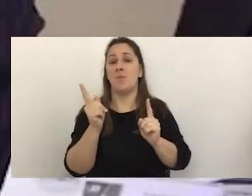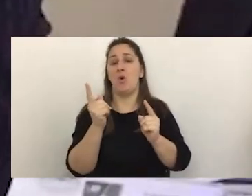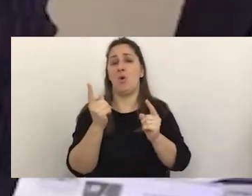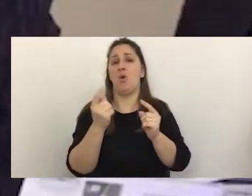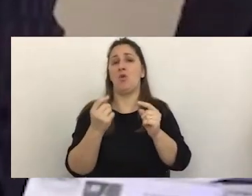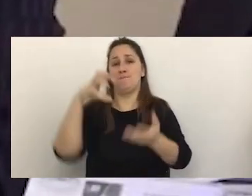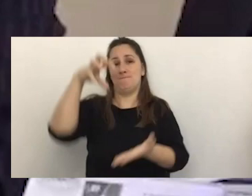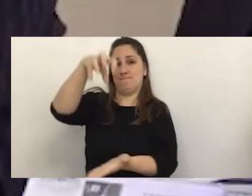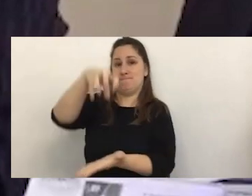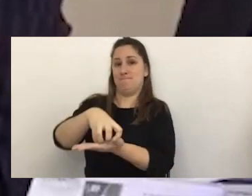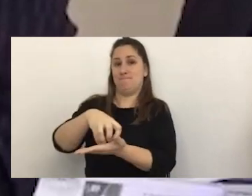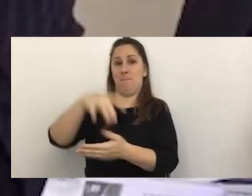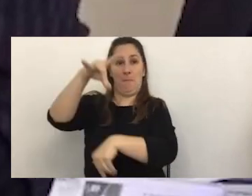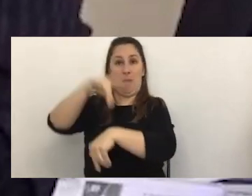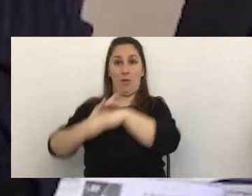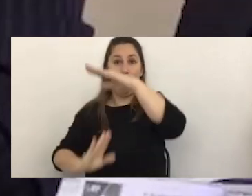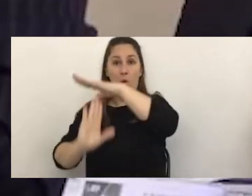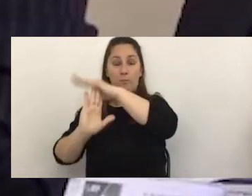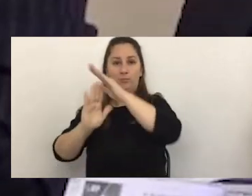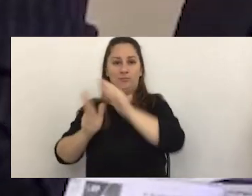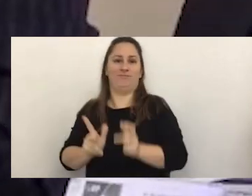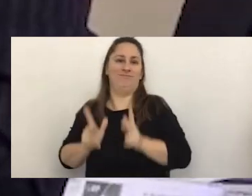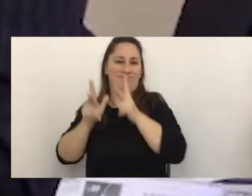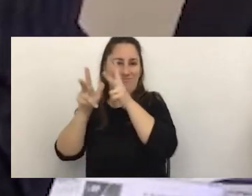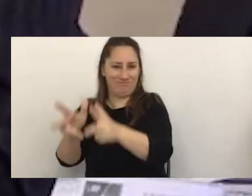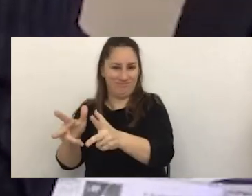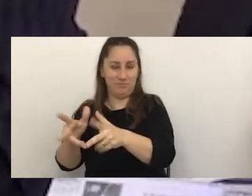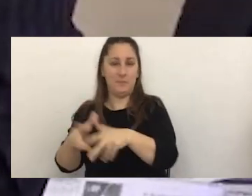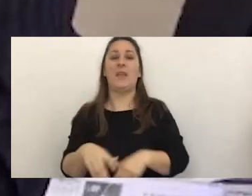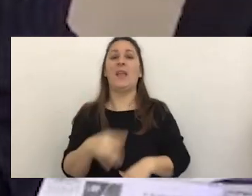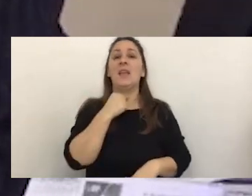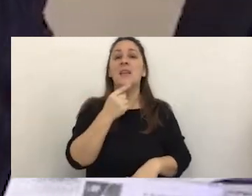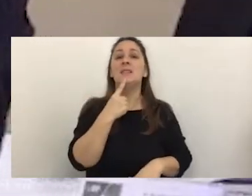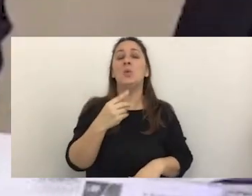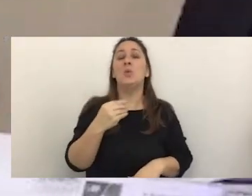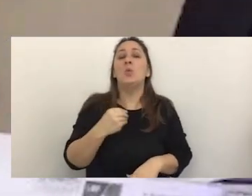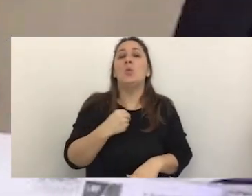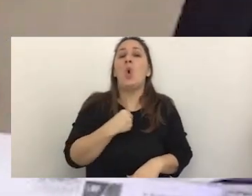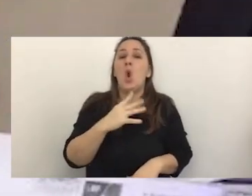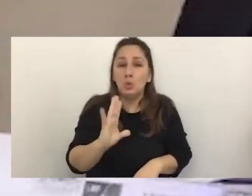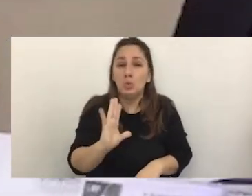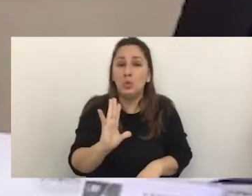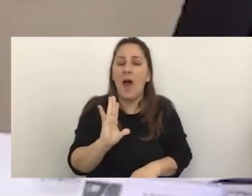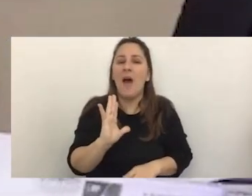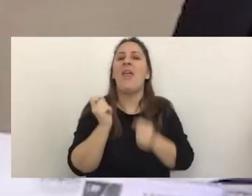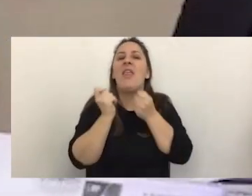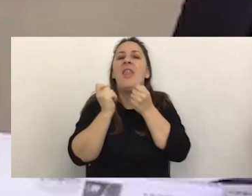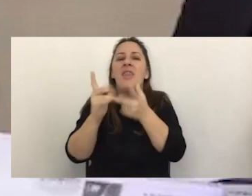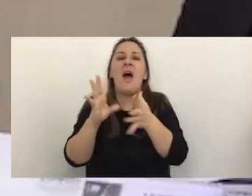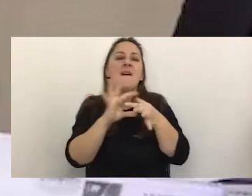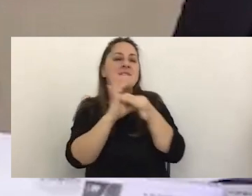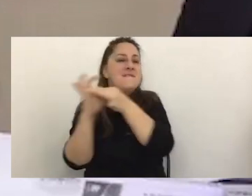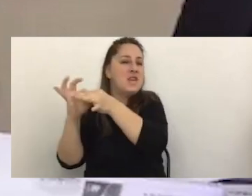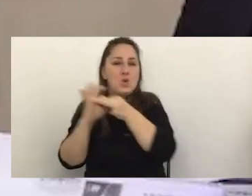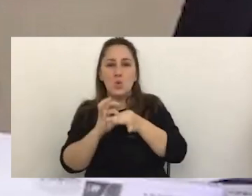médico. ¿Se entiende? Es decir, la voluntad procreacional genera un vínculo filiatorio